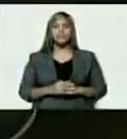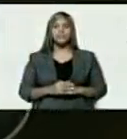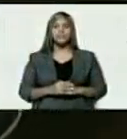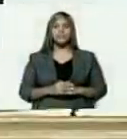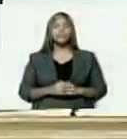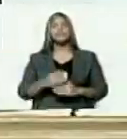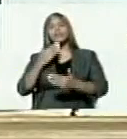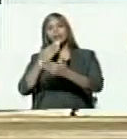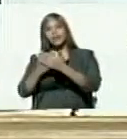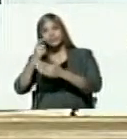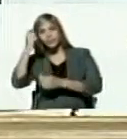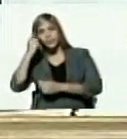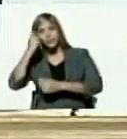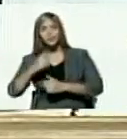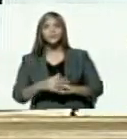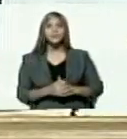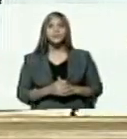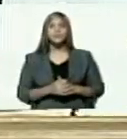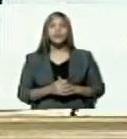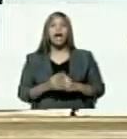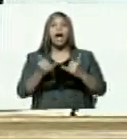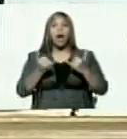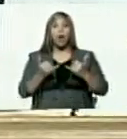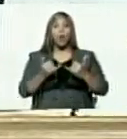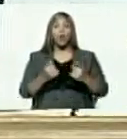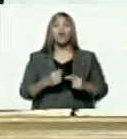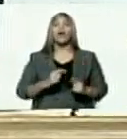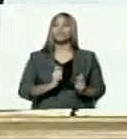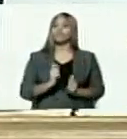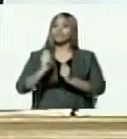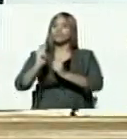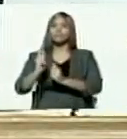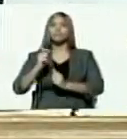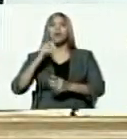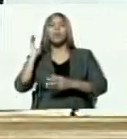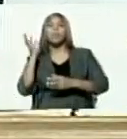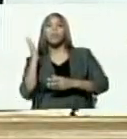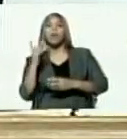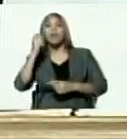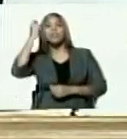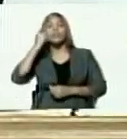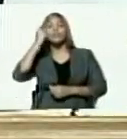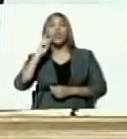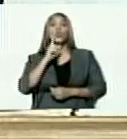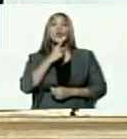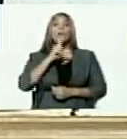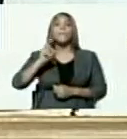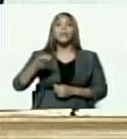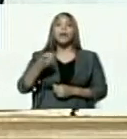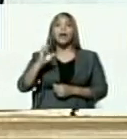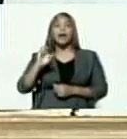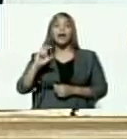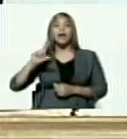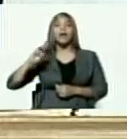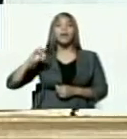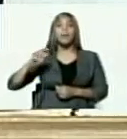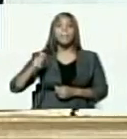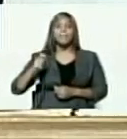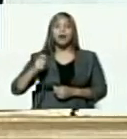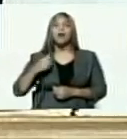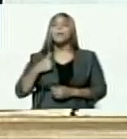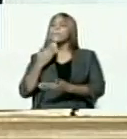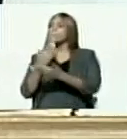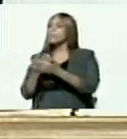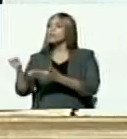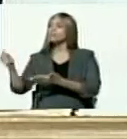Gracias, diputado. Voy a dejar en el derecho de palabra al diputado Germán Escarrá. Solicito a la tribuna de oradores y se